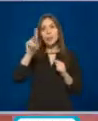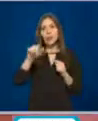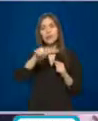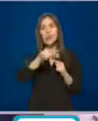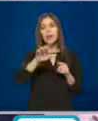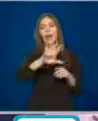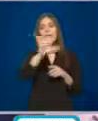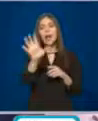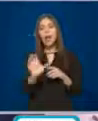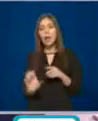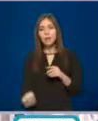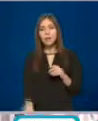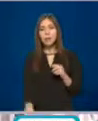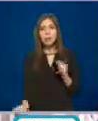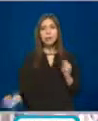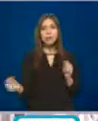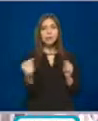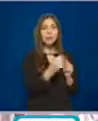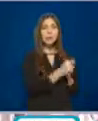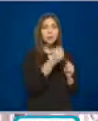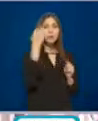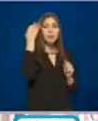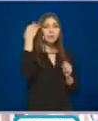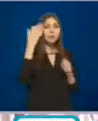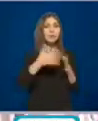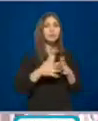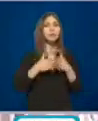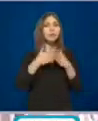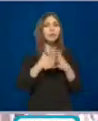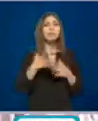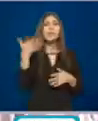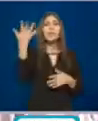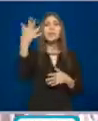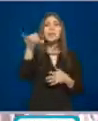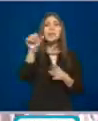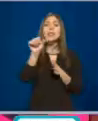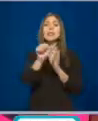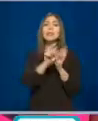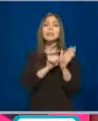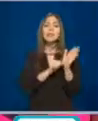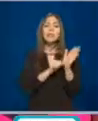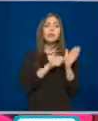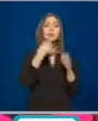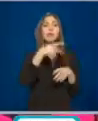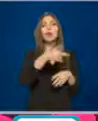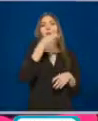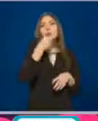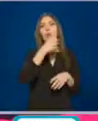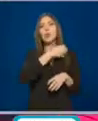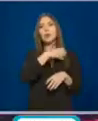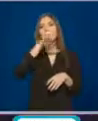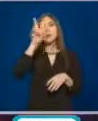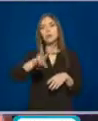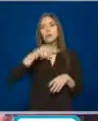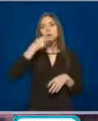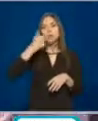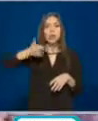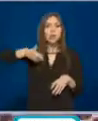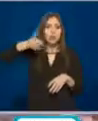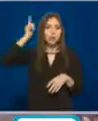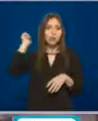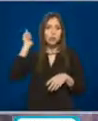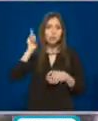hasta Tahití. ¿Cuánto Después, tiempo 10 recorrieron? meses. Nada más, 10 señores. 10 meses, ¿no? mesecitos nada más. Pero el capitán estaba loco, ¿no? El capitán estaba